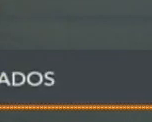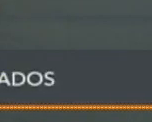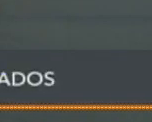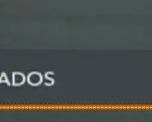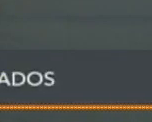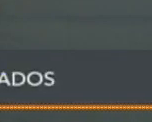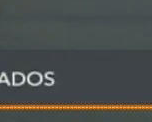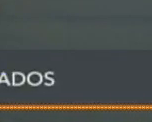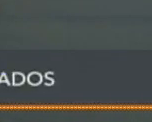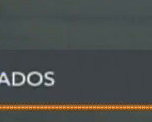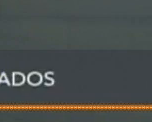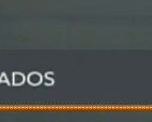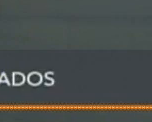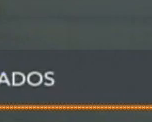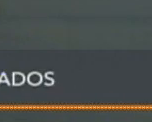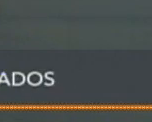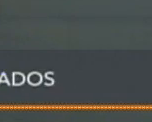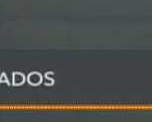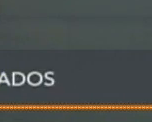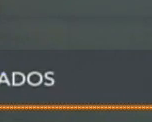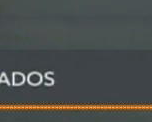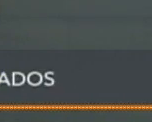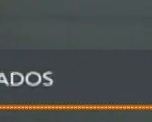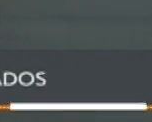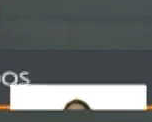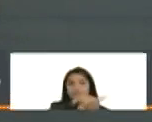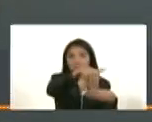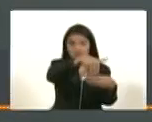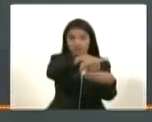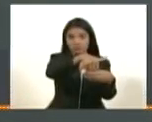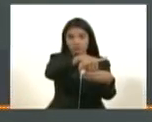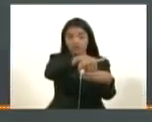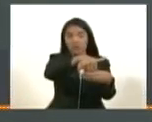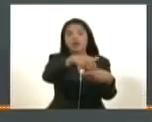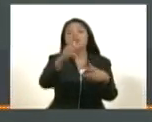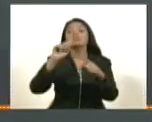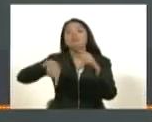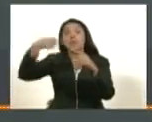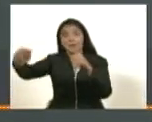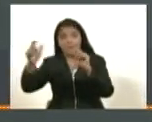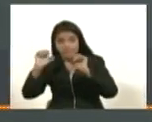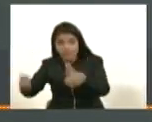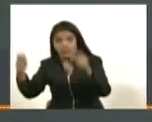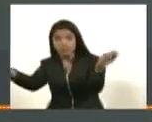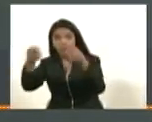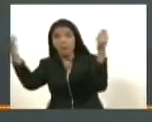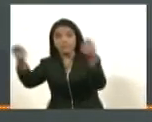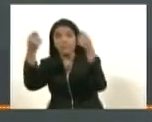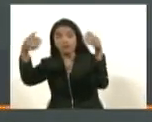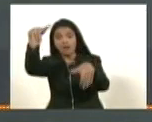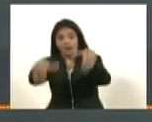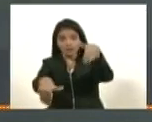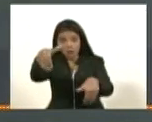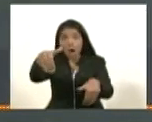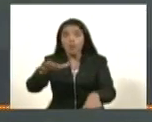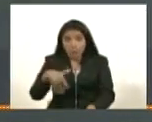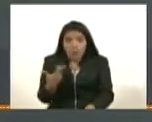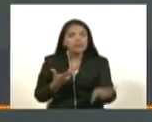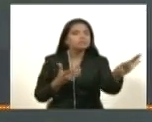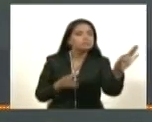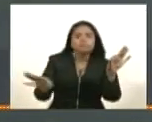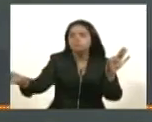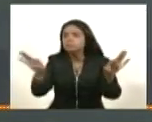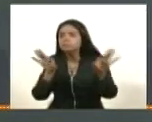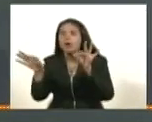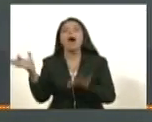revisarse, verificar en qué sector le corresponde votar, y luego, cuando inicie la campaña electoral y puedan hacer su selección,